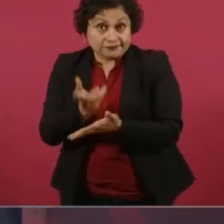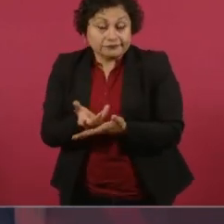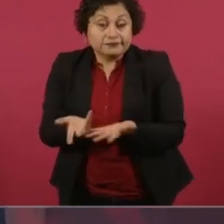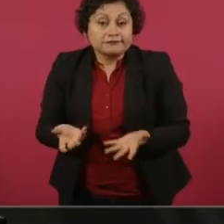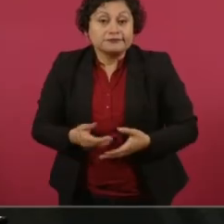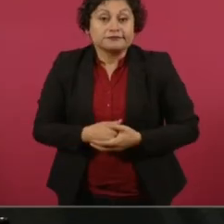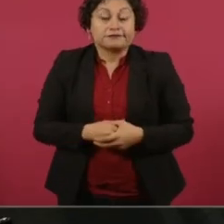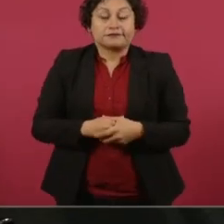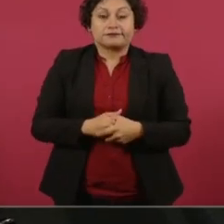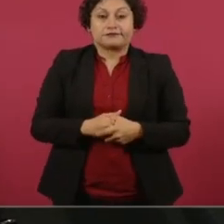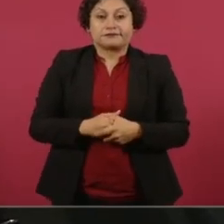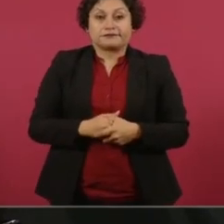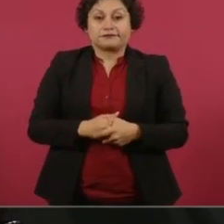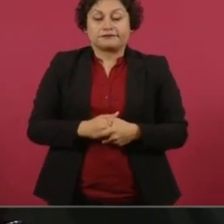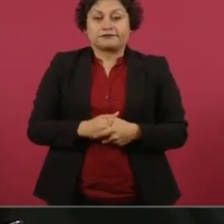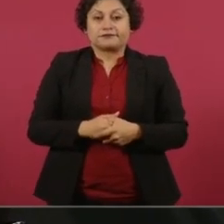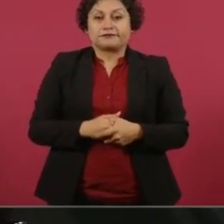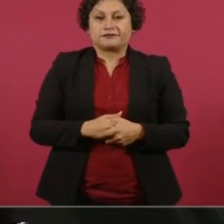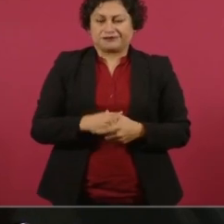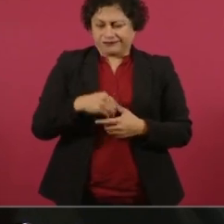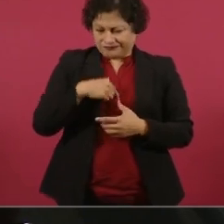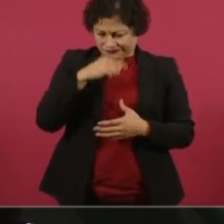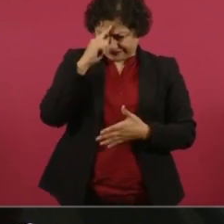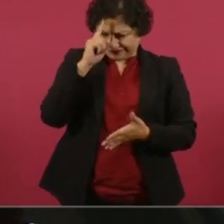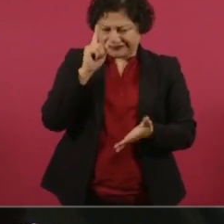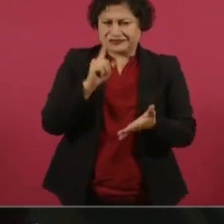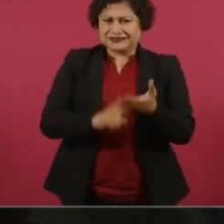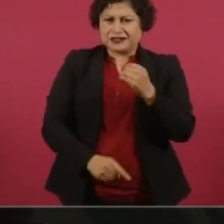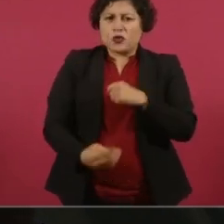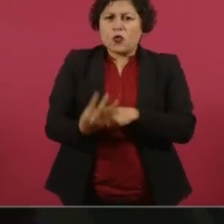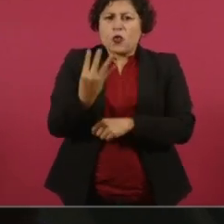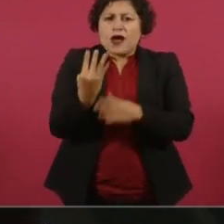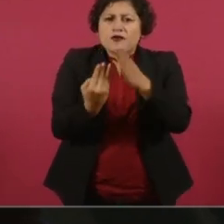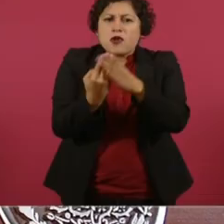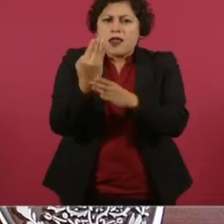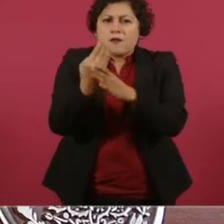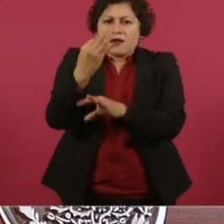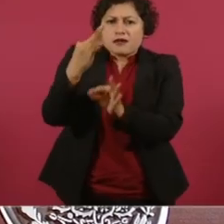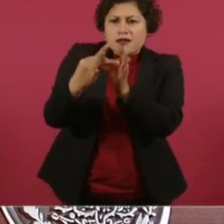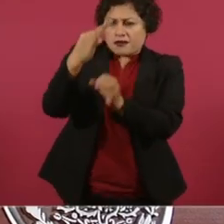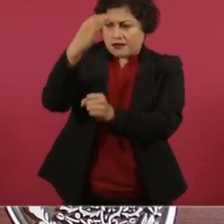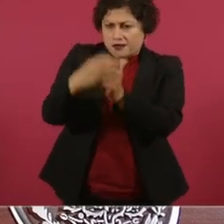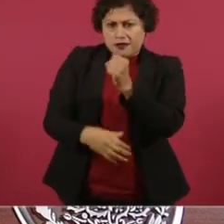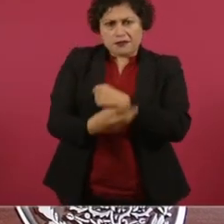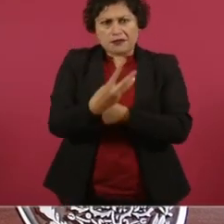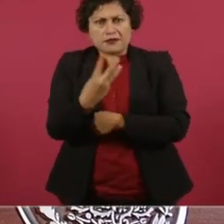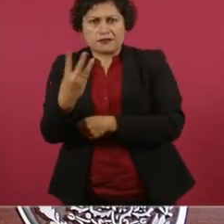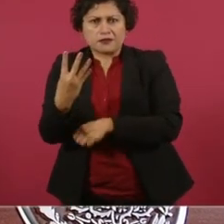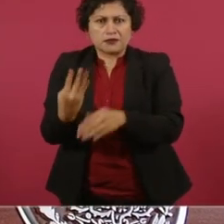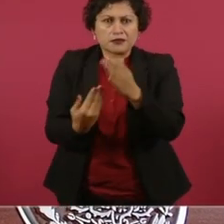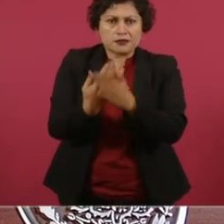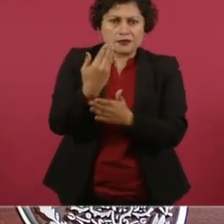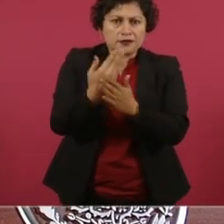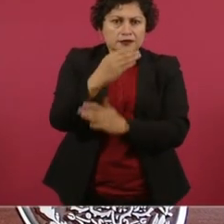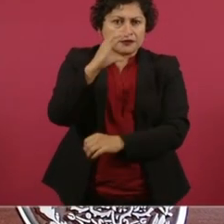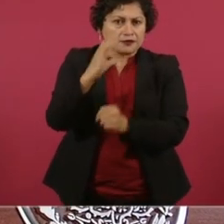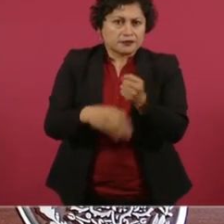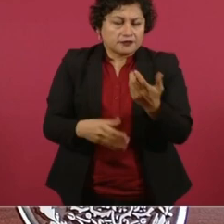¿qué tan urgente? Estuvo, creo que terminó hasta las 4, ¿no? 3 o 4 de la mañana. Más o menos.